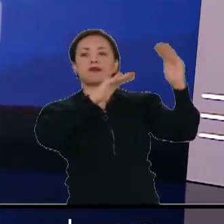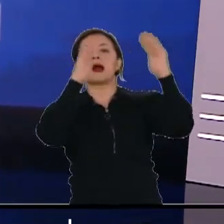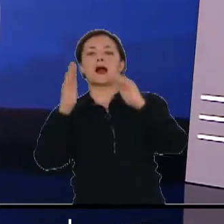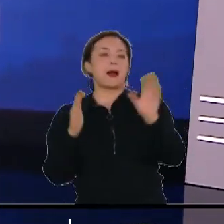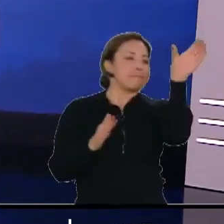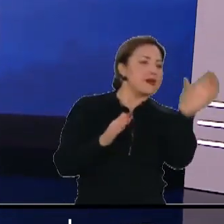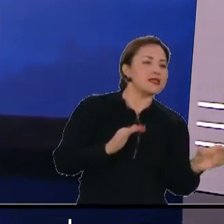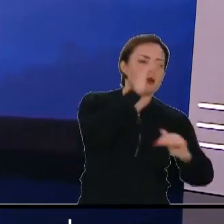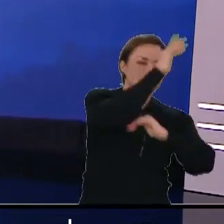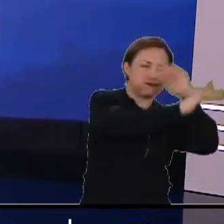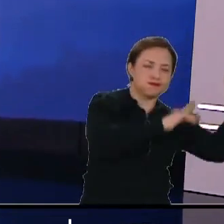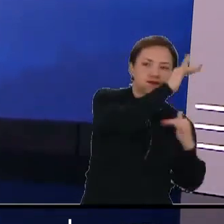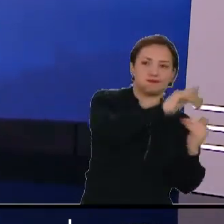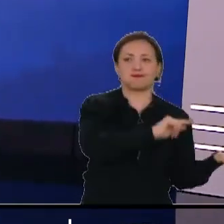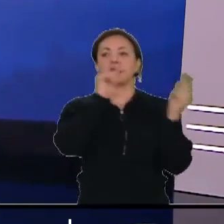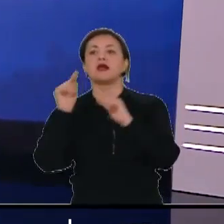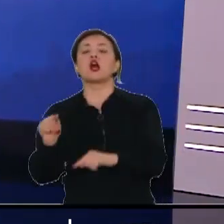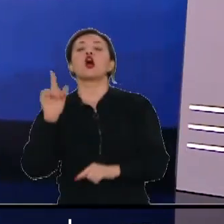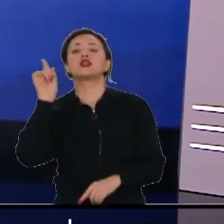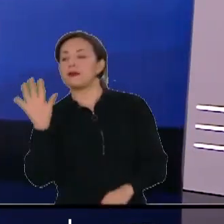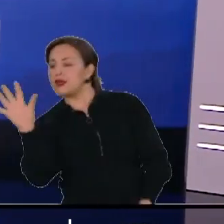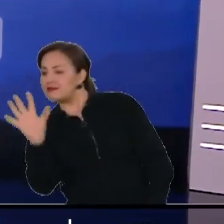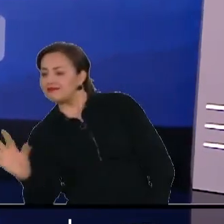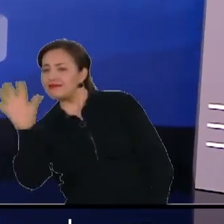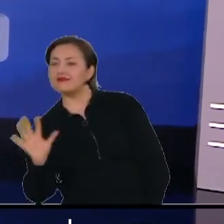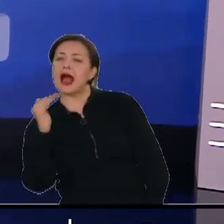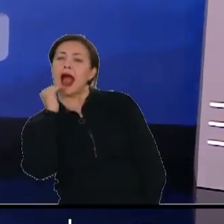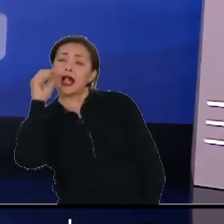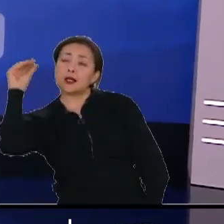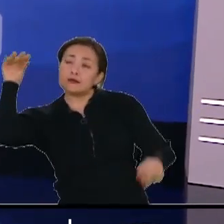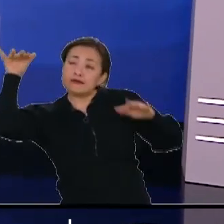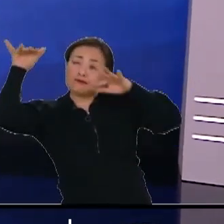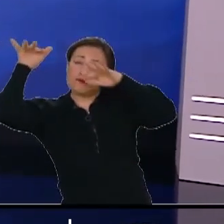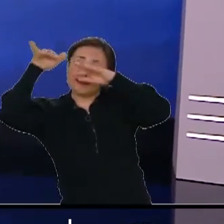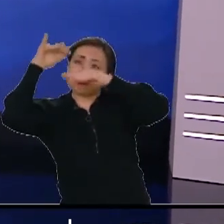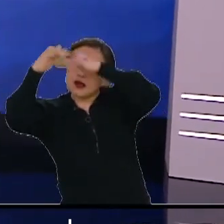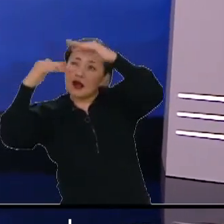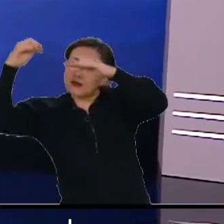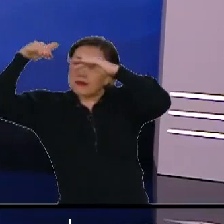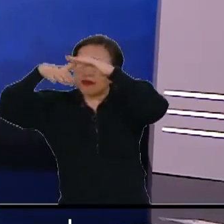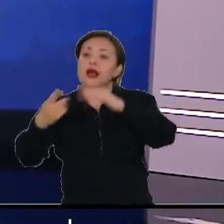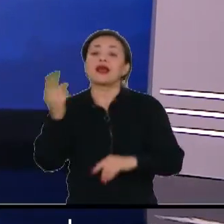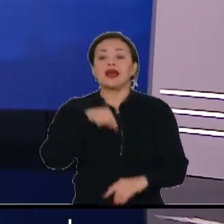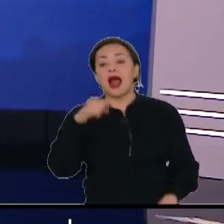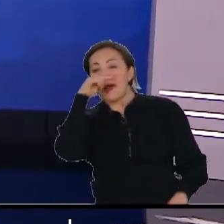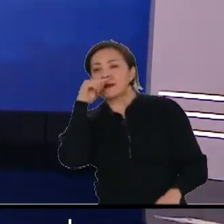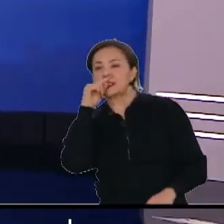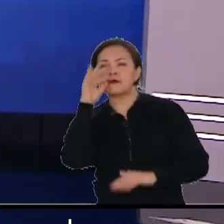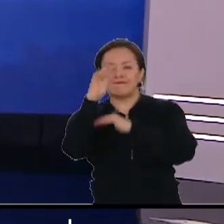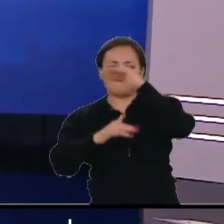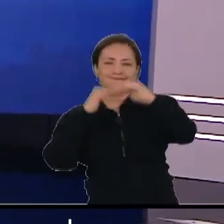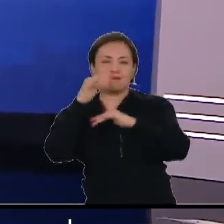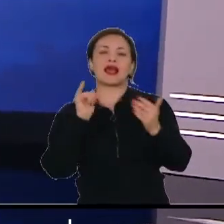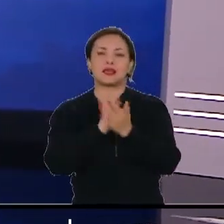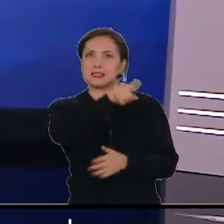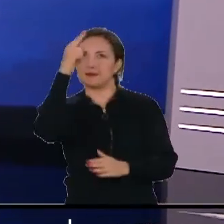Pacífica, cielo nublado en la Orinoquía, también algunos rayitos de sol entre nubes, y en la Amazonía, cielo nublado. Prográmese, paso del